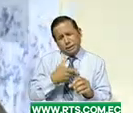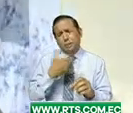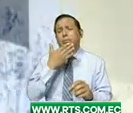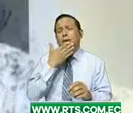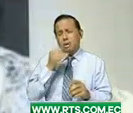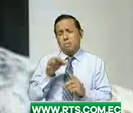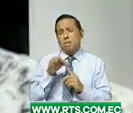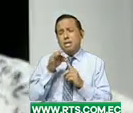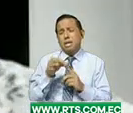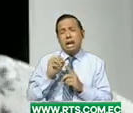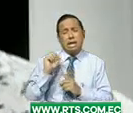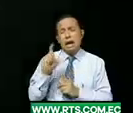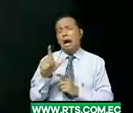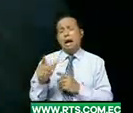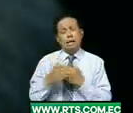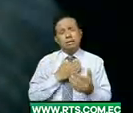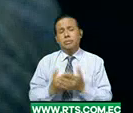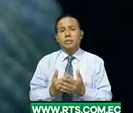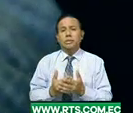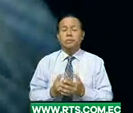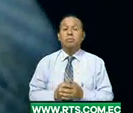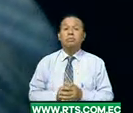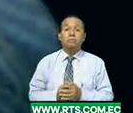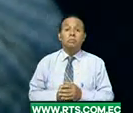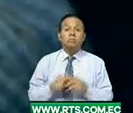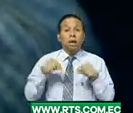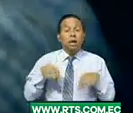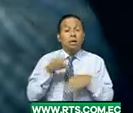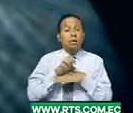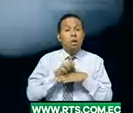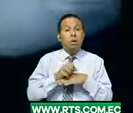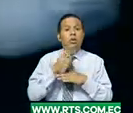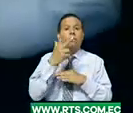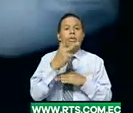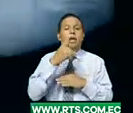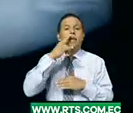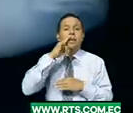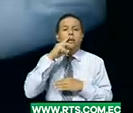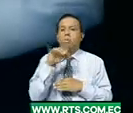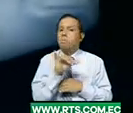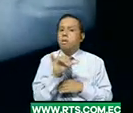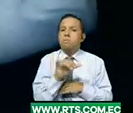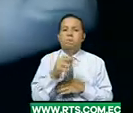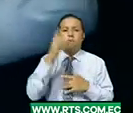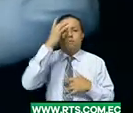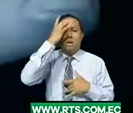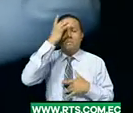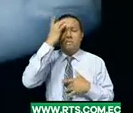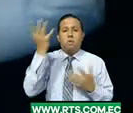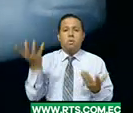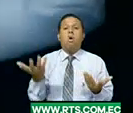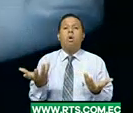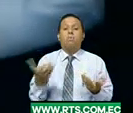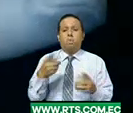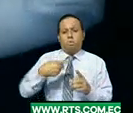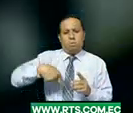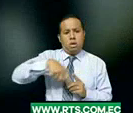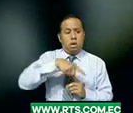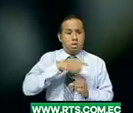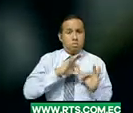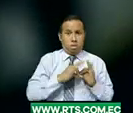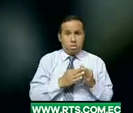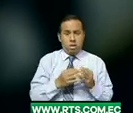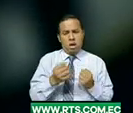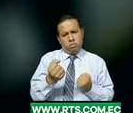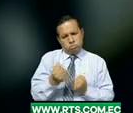hija. En el país hay otros 3 niños con la misma enfermedad. Ahora con más fuerza seguirán en la lucha por conseguir